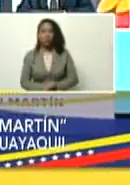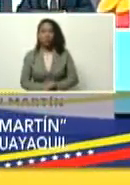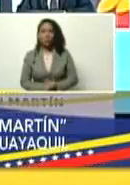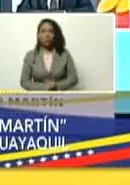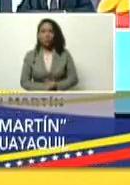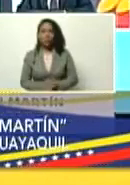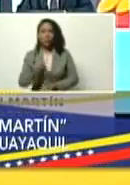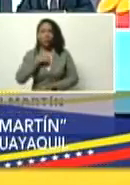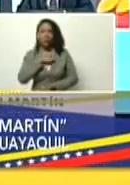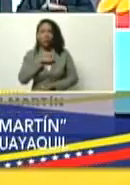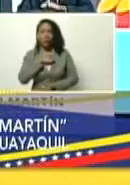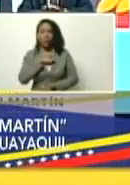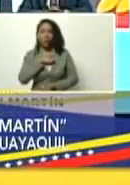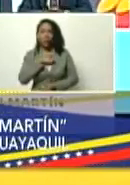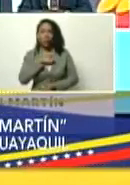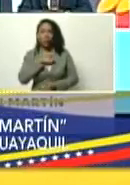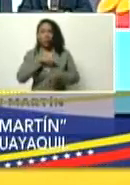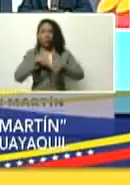de nuestro continente.